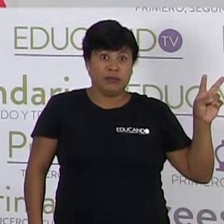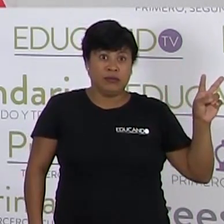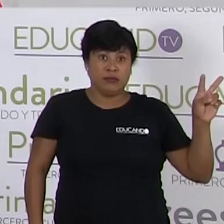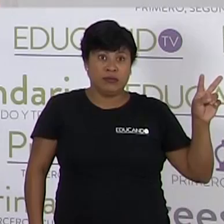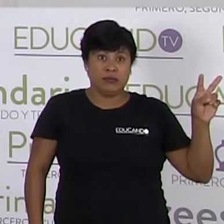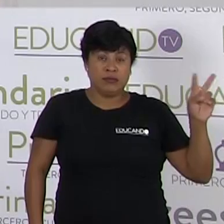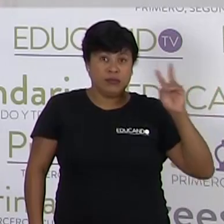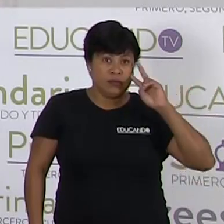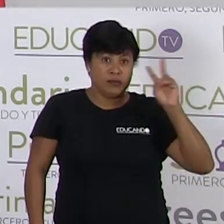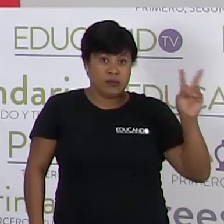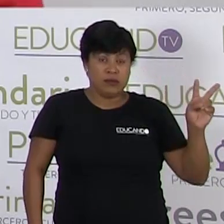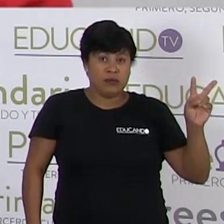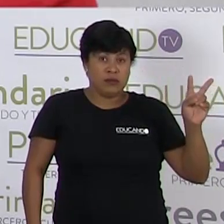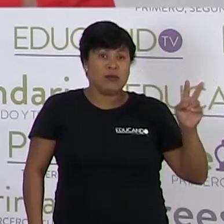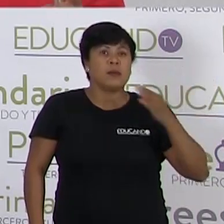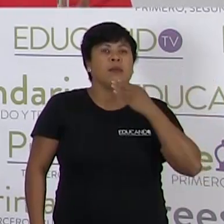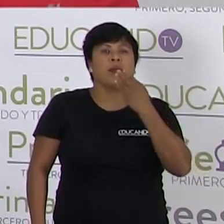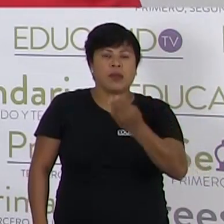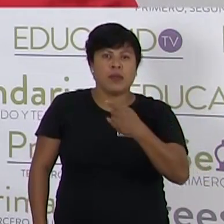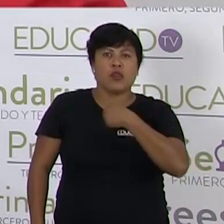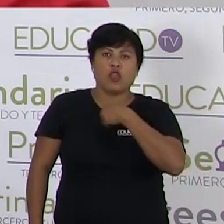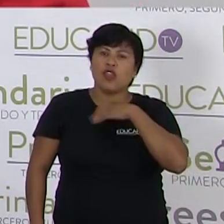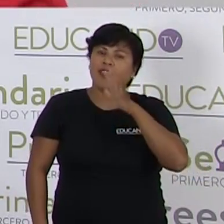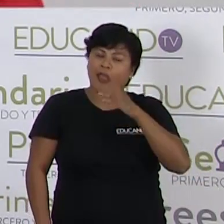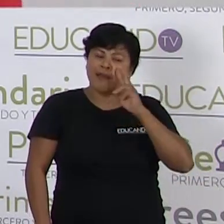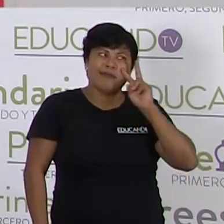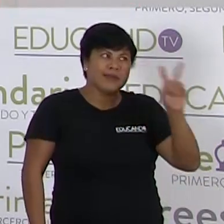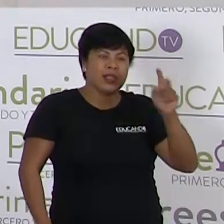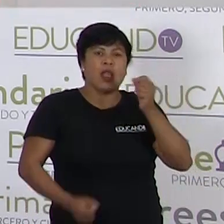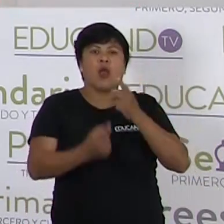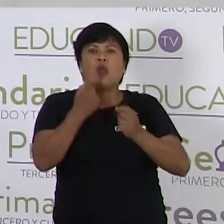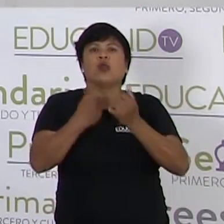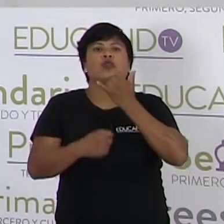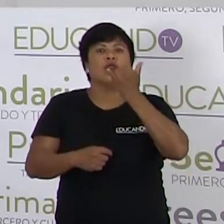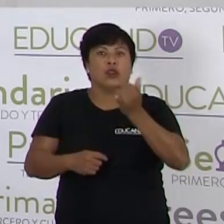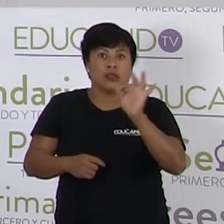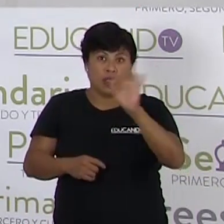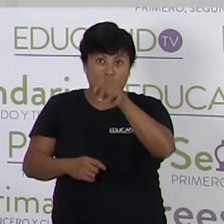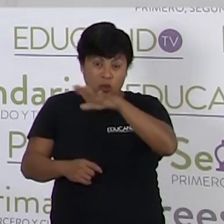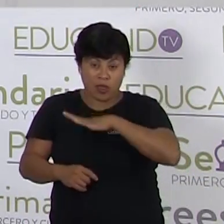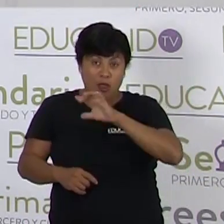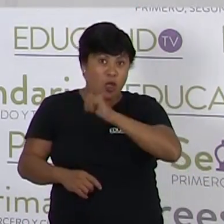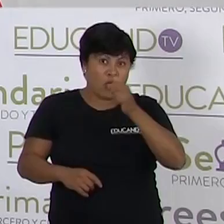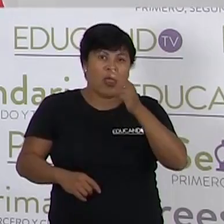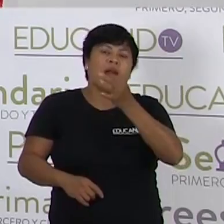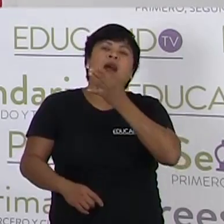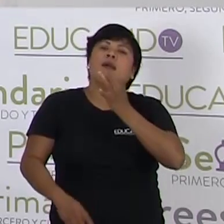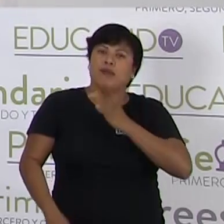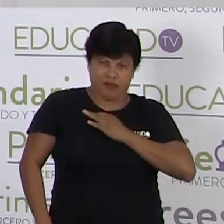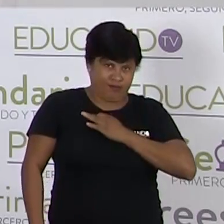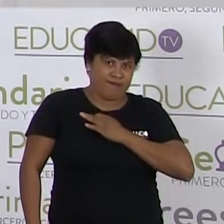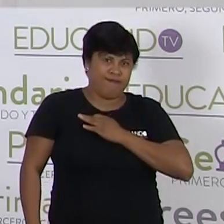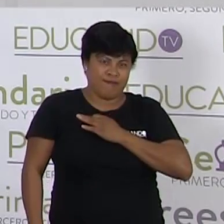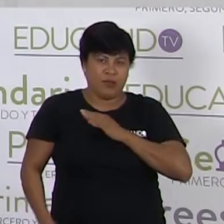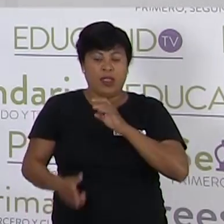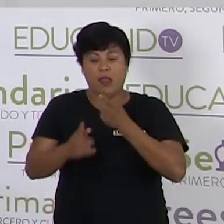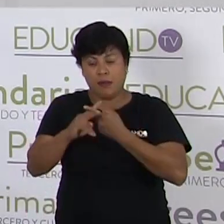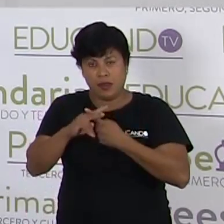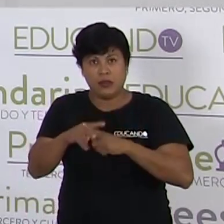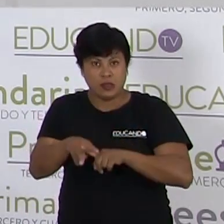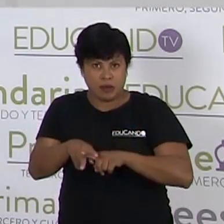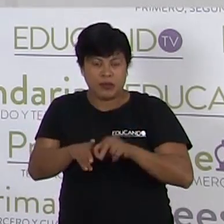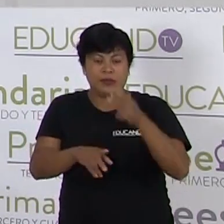Muy bien. Pues yo también identifiqué algunos. Si ustedes notan otro, por favor avísenme. Empezamos